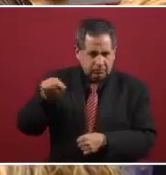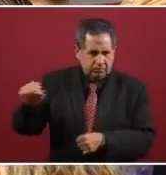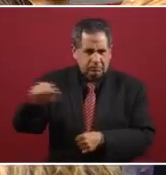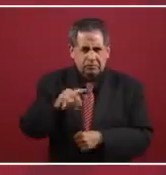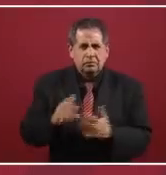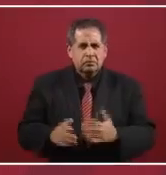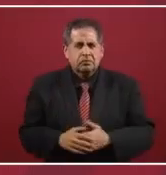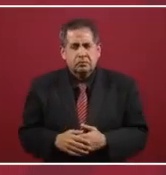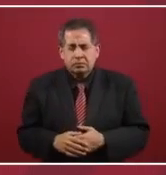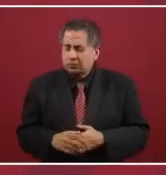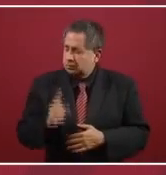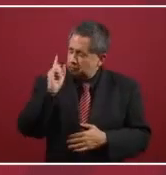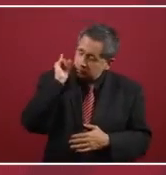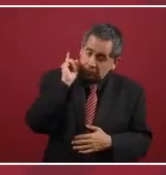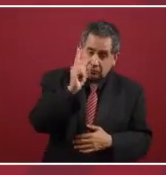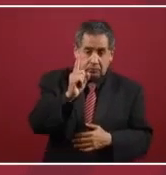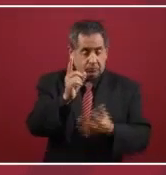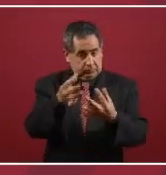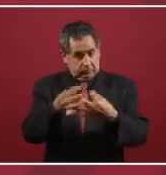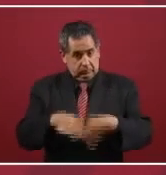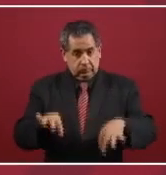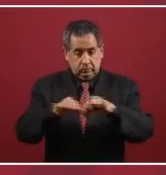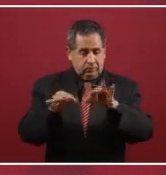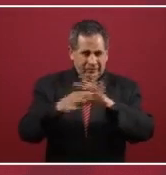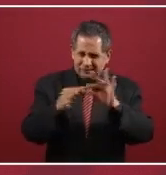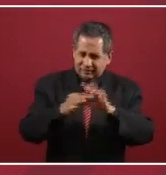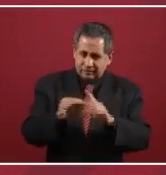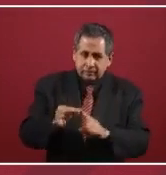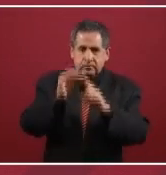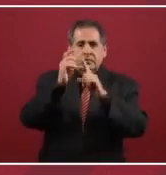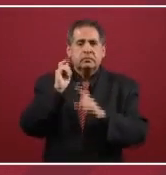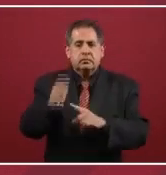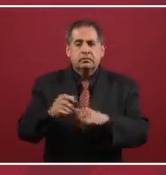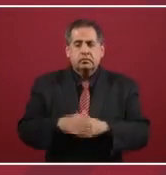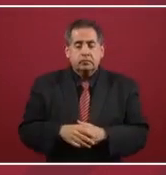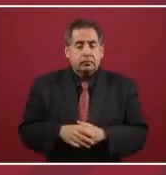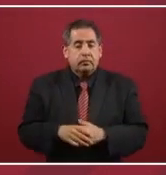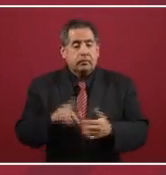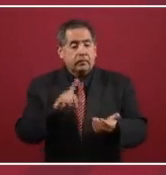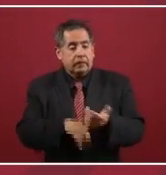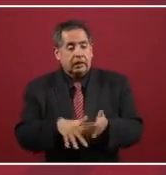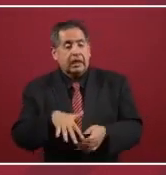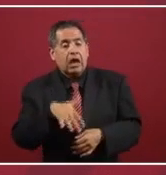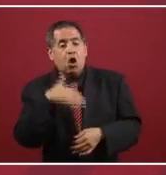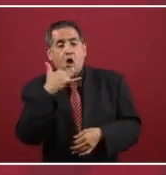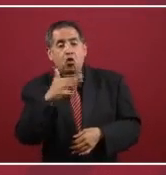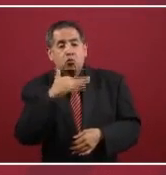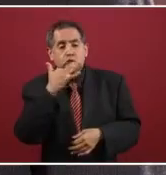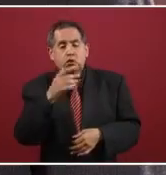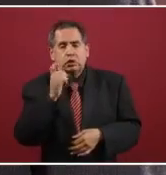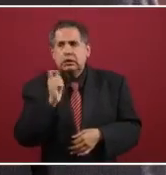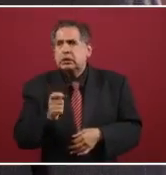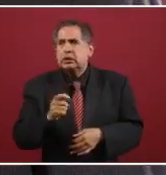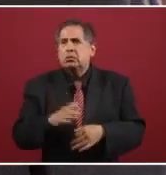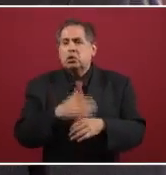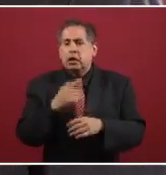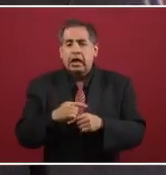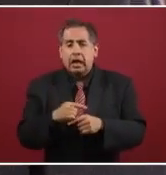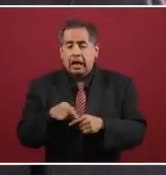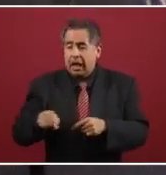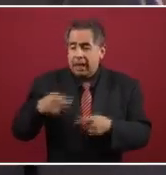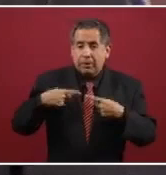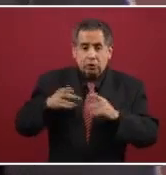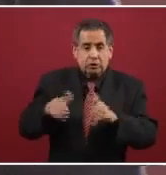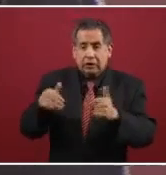Una cosa que es muy importante subrayar, la corrupción no se da de abajo hacia